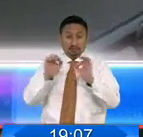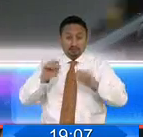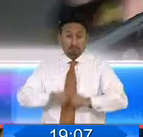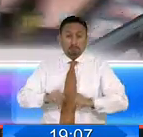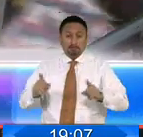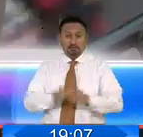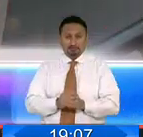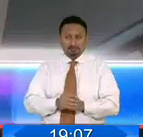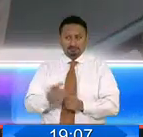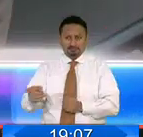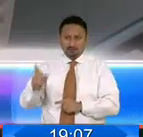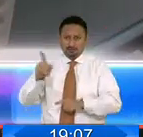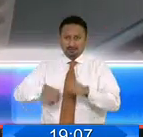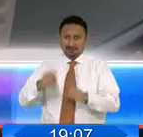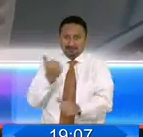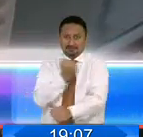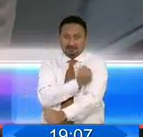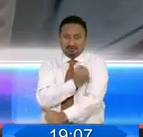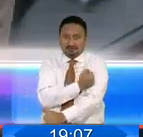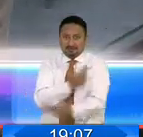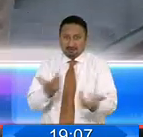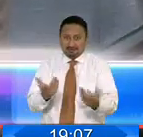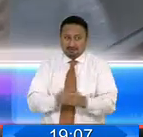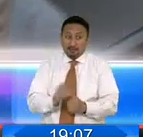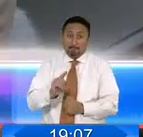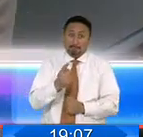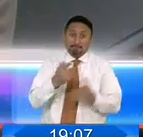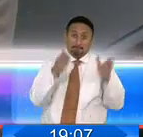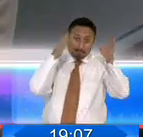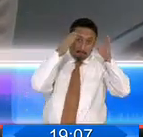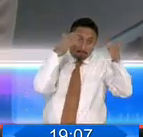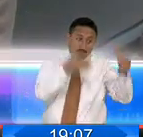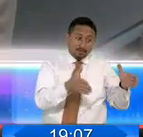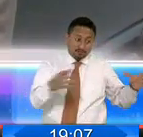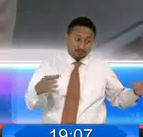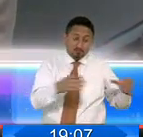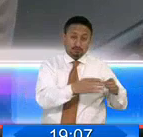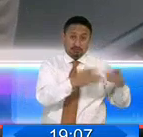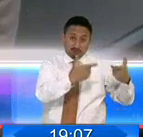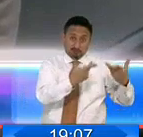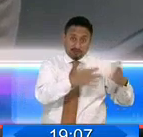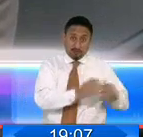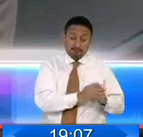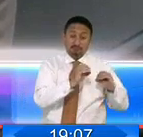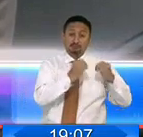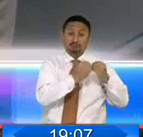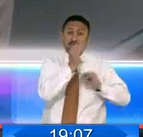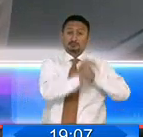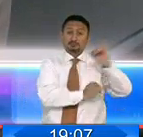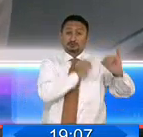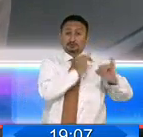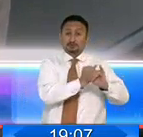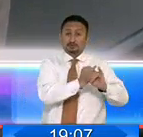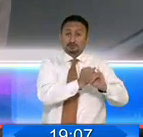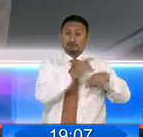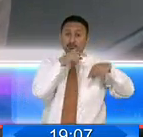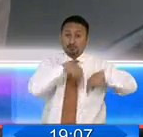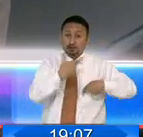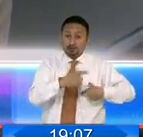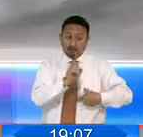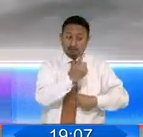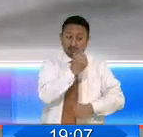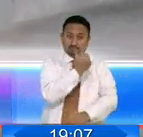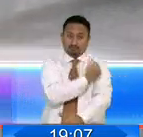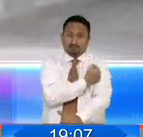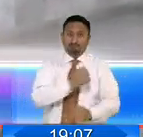que no por eso deben ser vacunadas porque hay una priorización muy bien establecida por los organismos internacionales para procurar